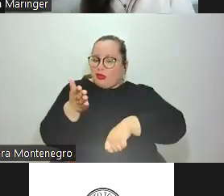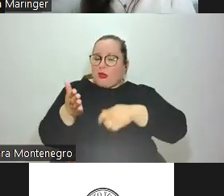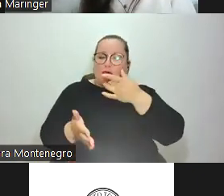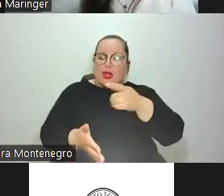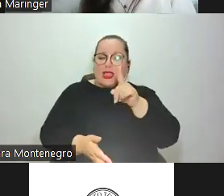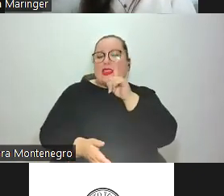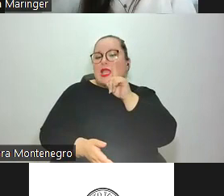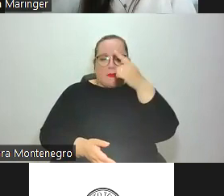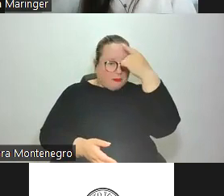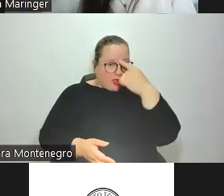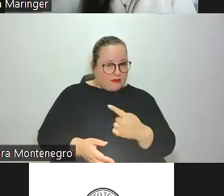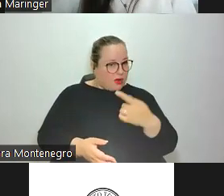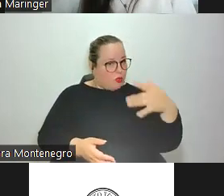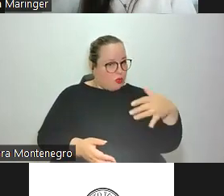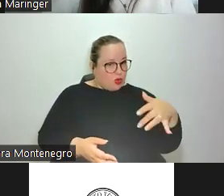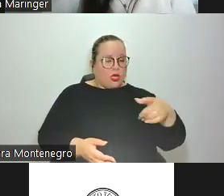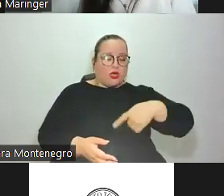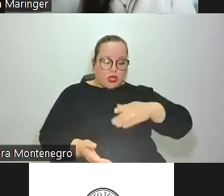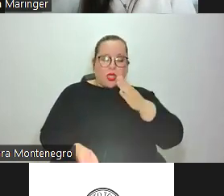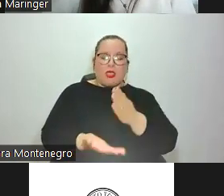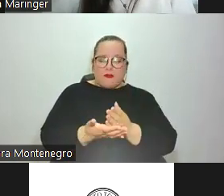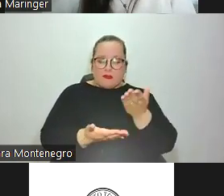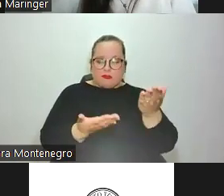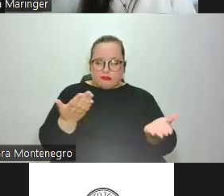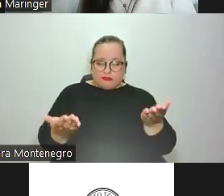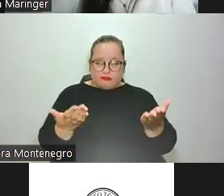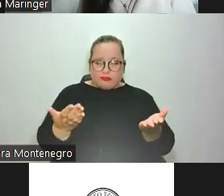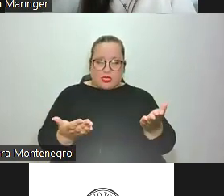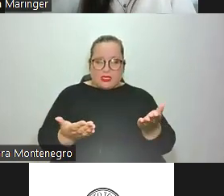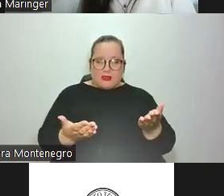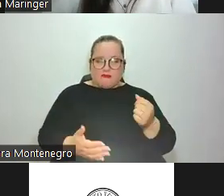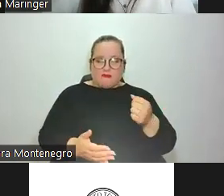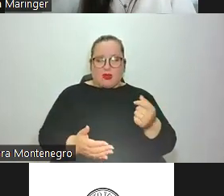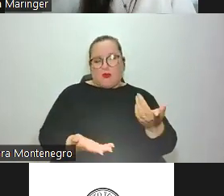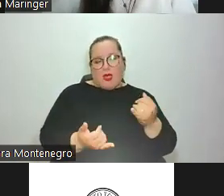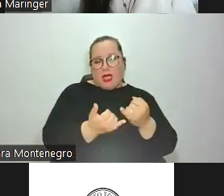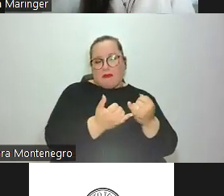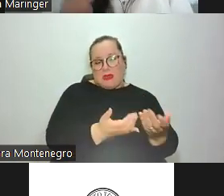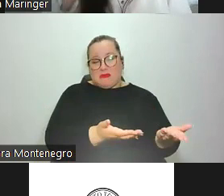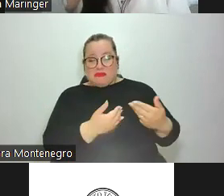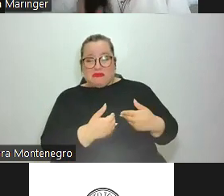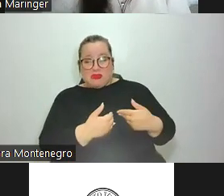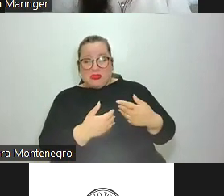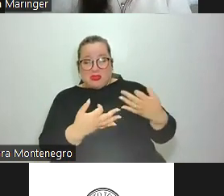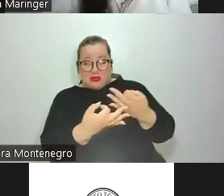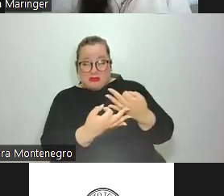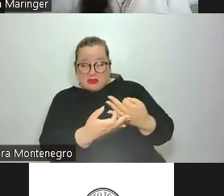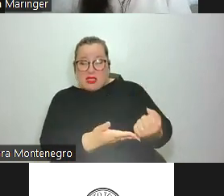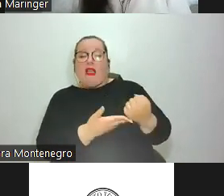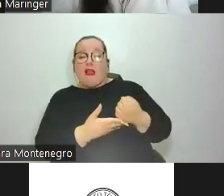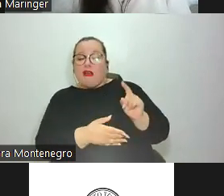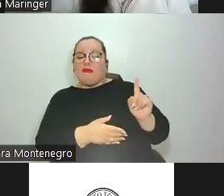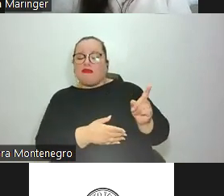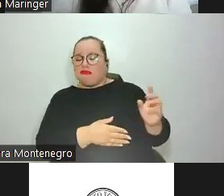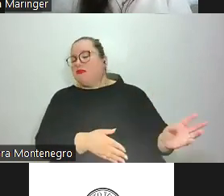perfil. Y tenemos que distinguir lo que es el pituto de una recomendación. Que llegue tu Exacto. currículum a un